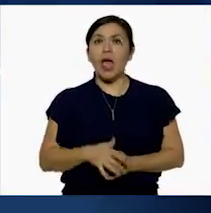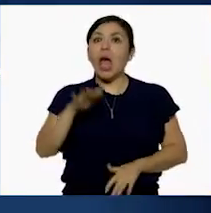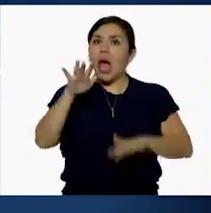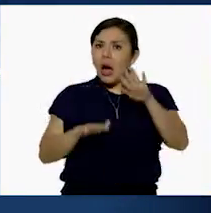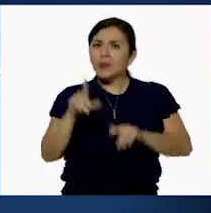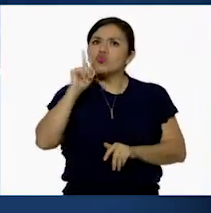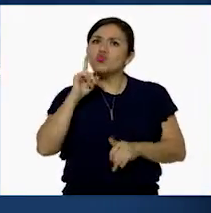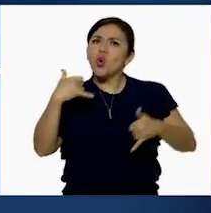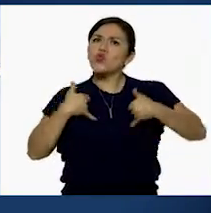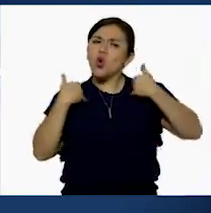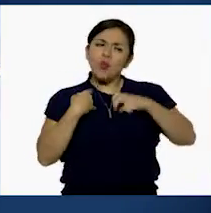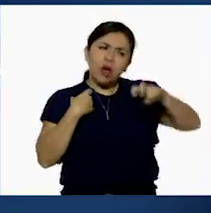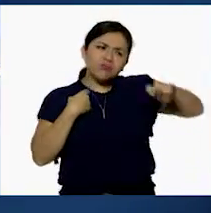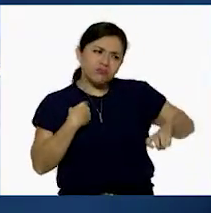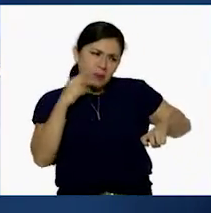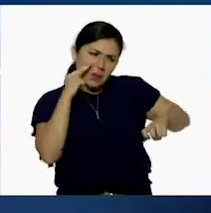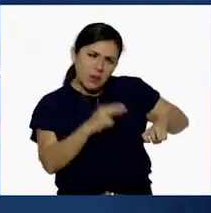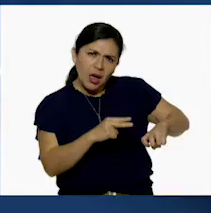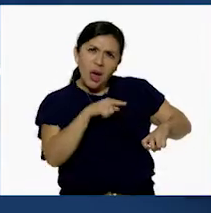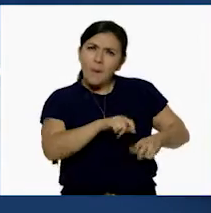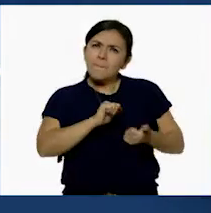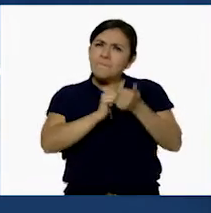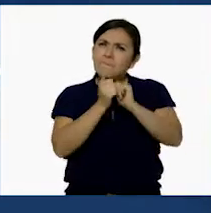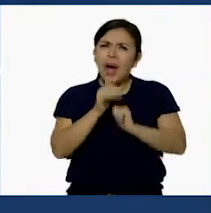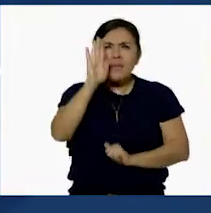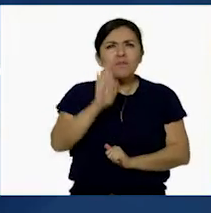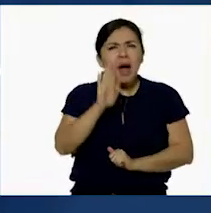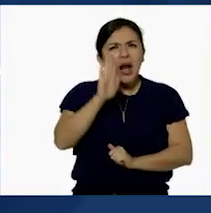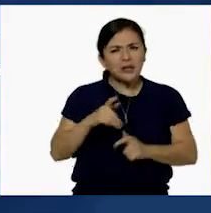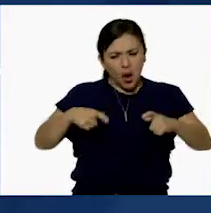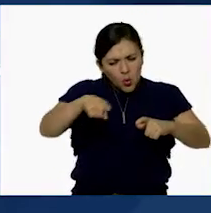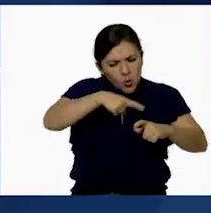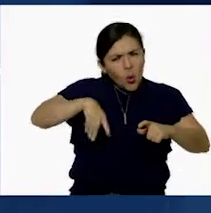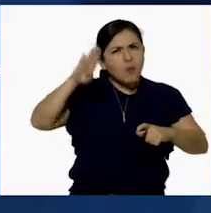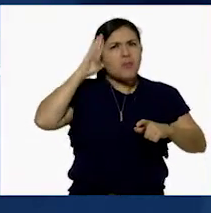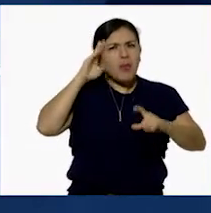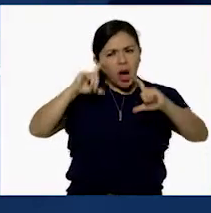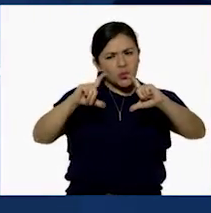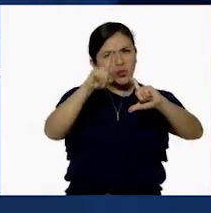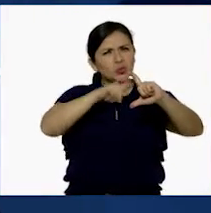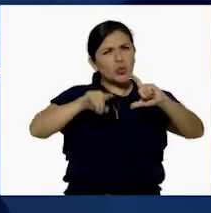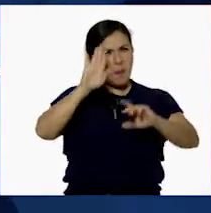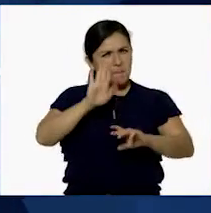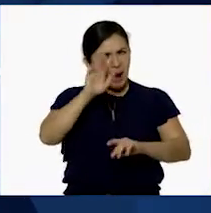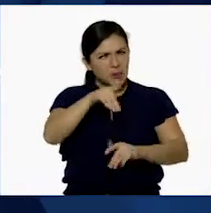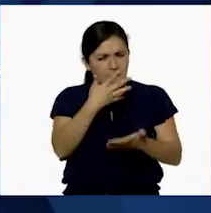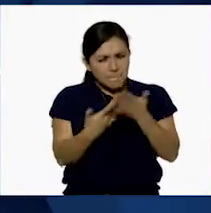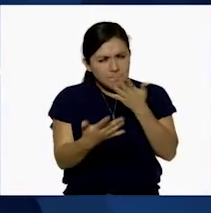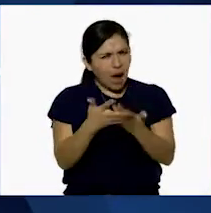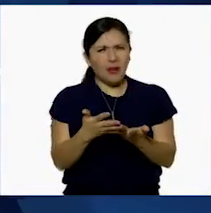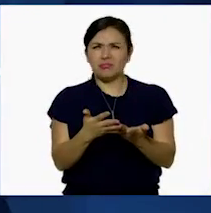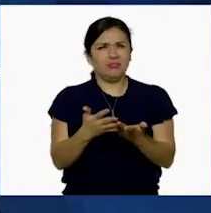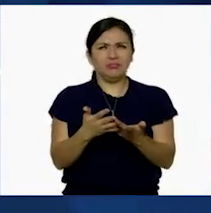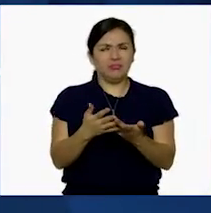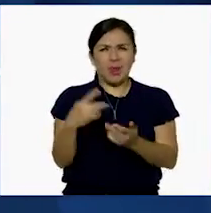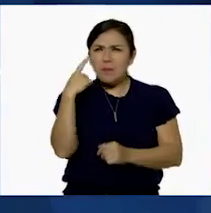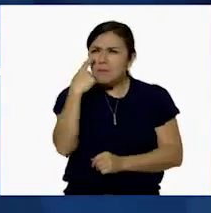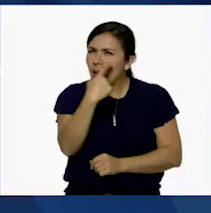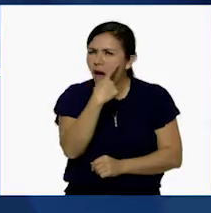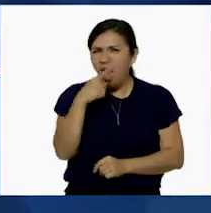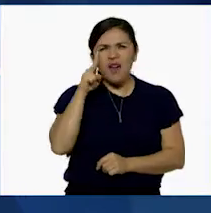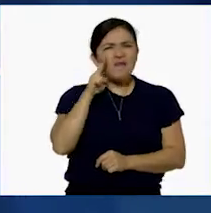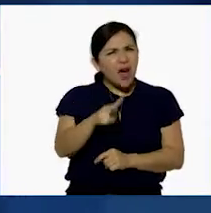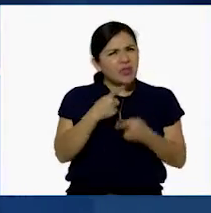una mujer joven entre ellas. Sus panes parecían demasiado redondos, como si no los hubiese hecho por sí misma, y su mirada era